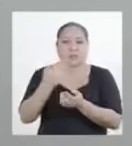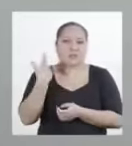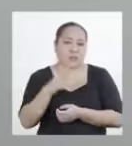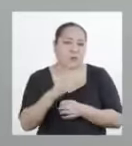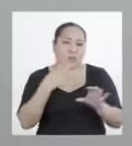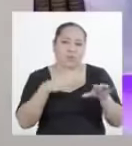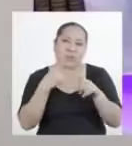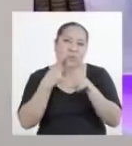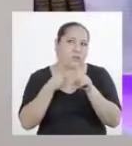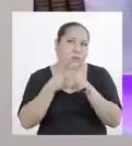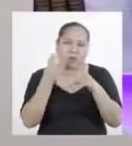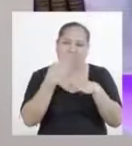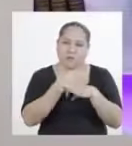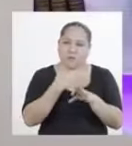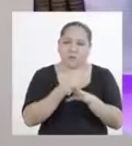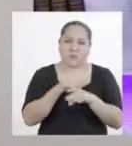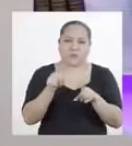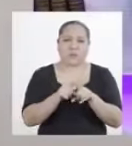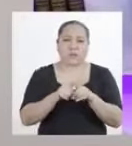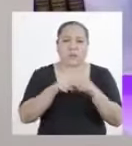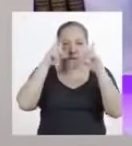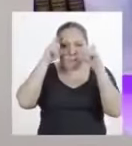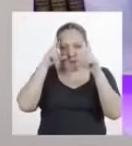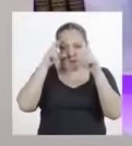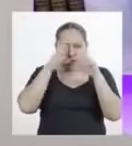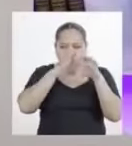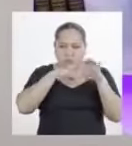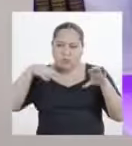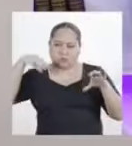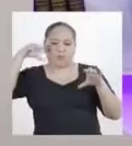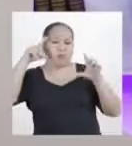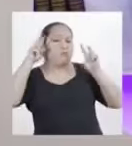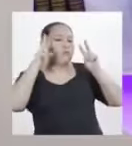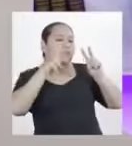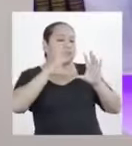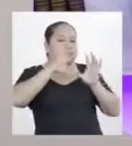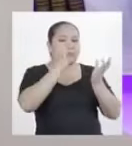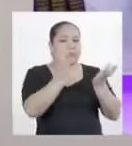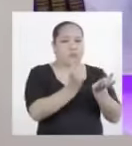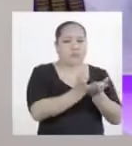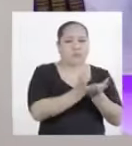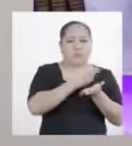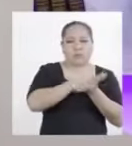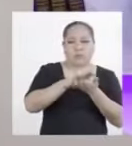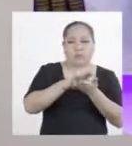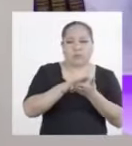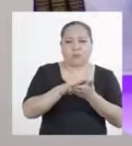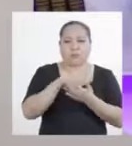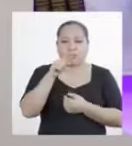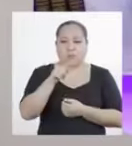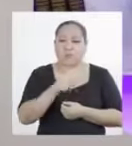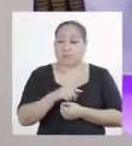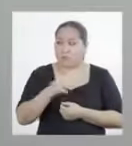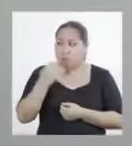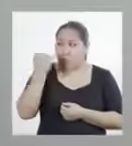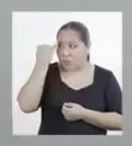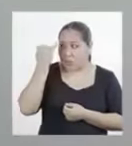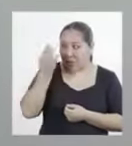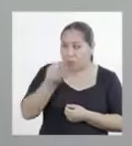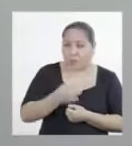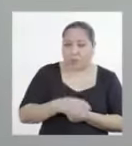tierra es redonda Lo han hecho de diversas maneras Incluso han sacado fotos de la tierra que la muestra, según dicen, esférica